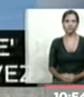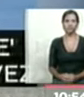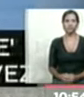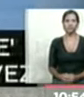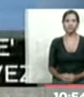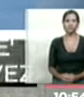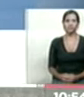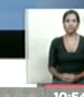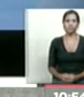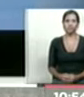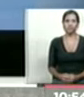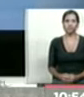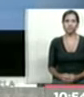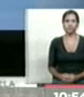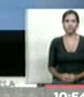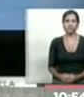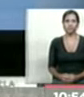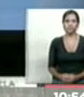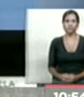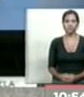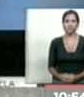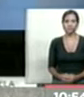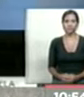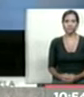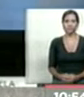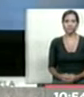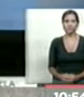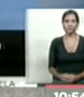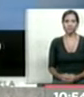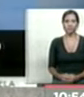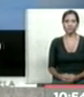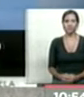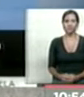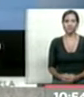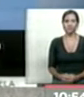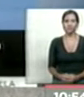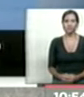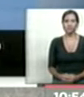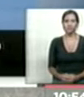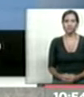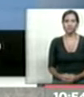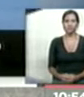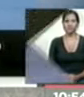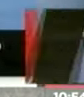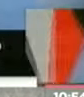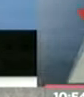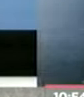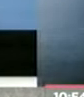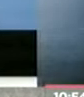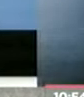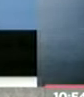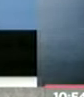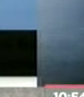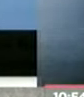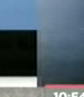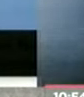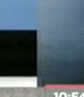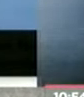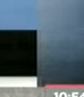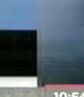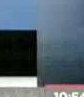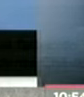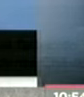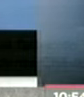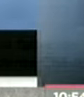What does that mean? Here I have a message to the PSUV and the followers of the late President